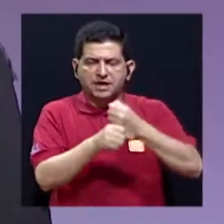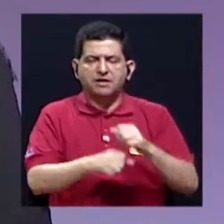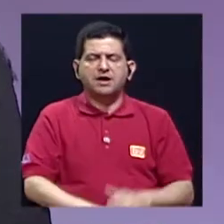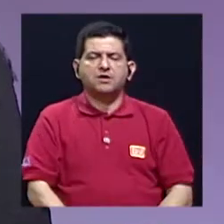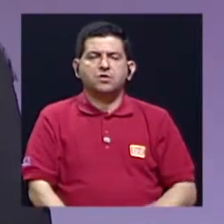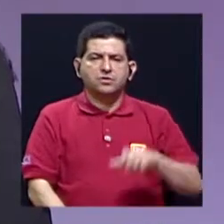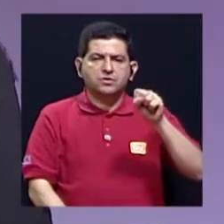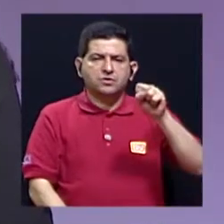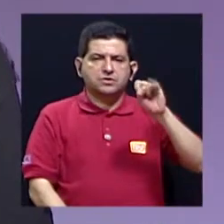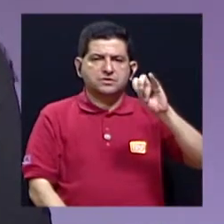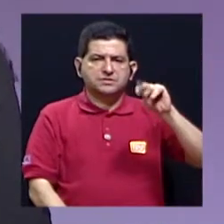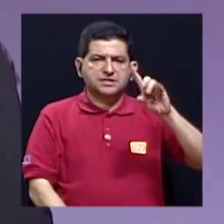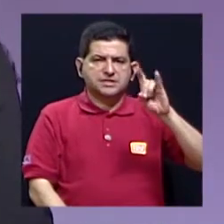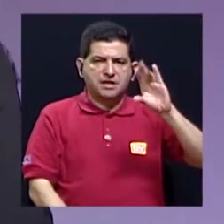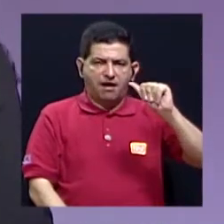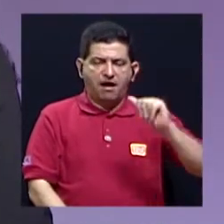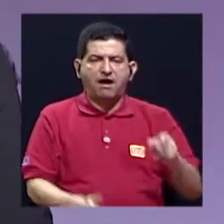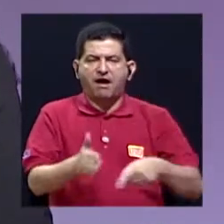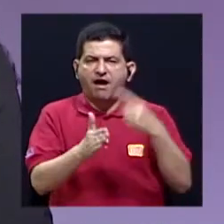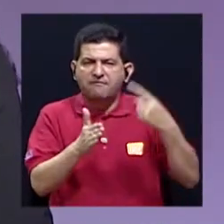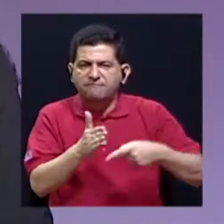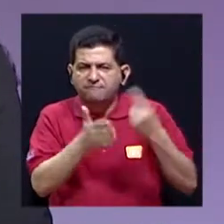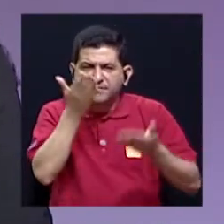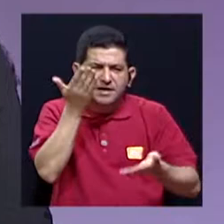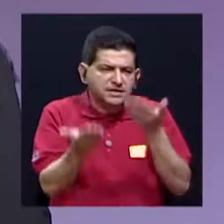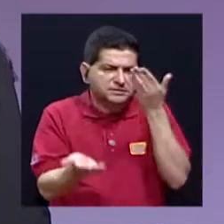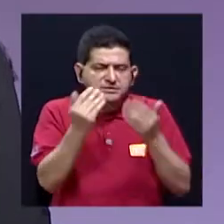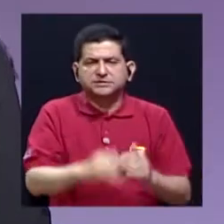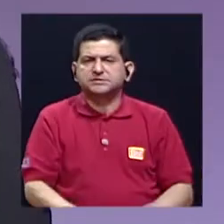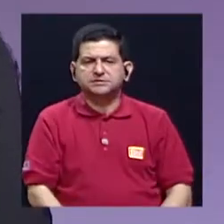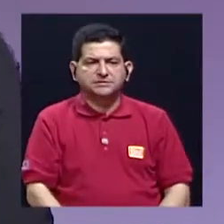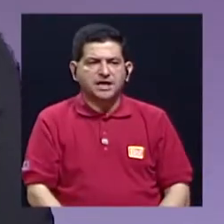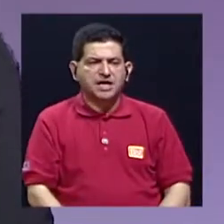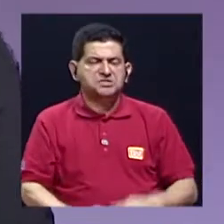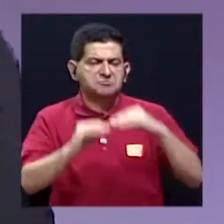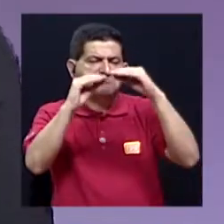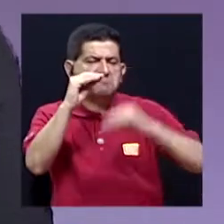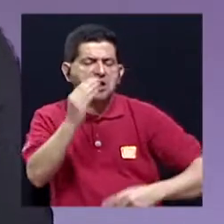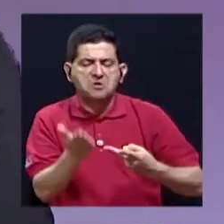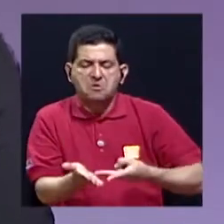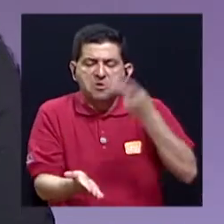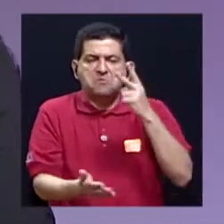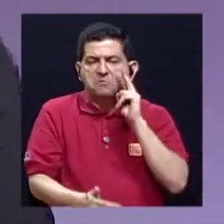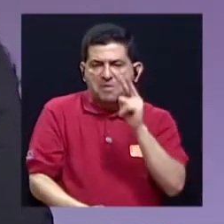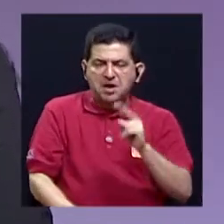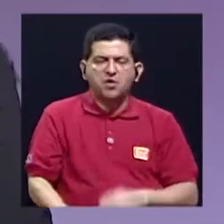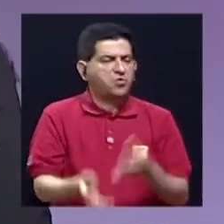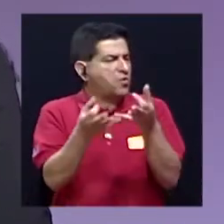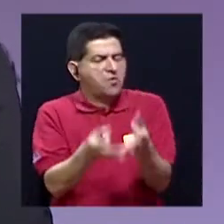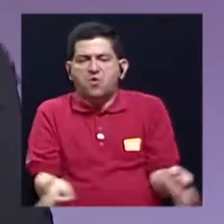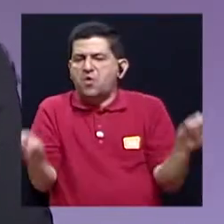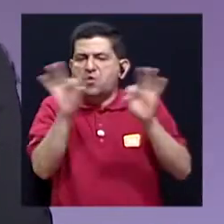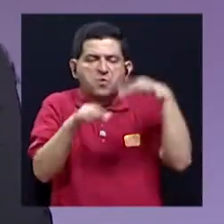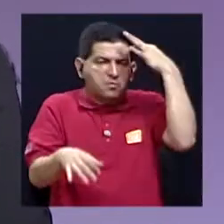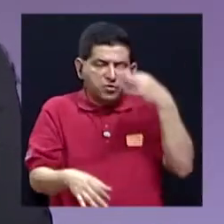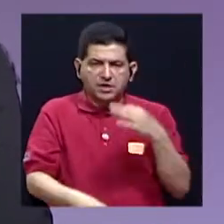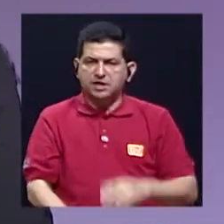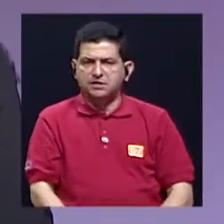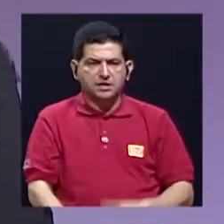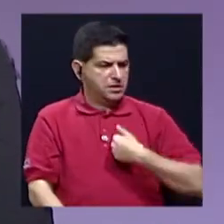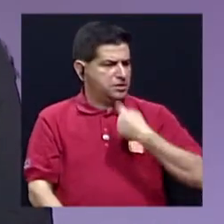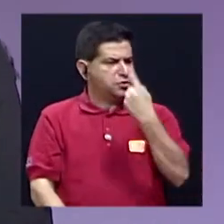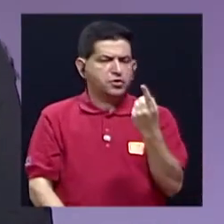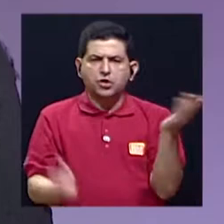síndica, que es en algunas veces es como menospreciado y se le resta importancia, yo digo que no hay